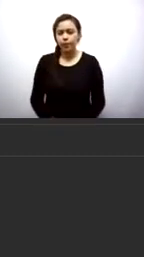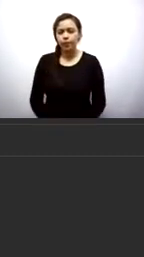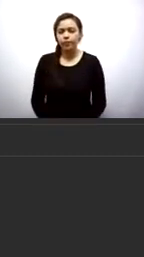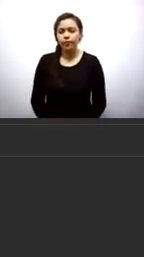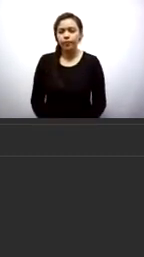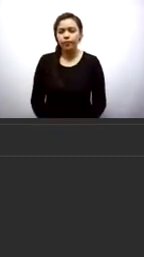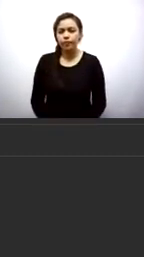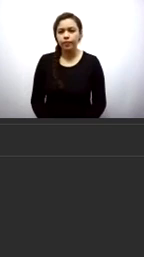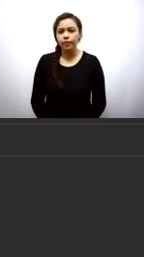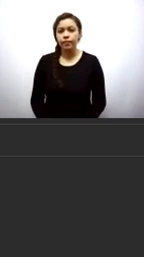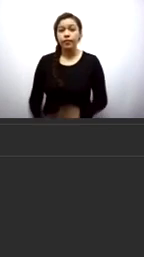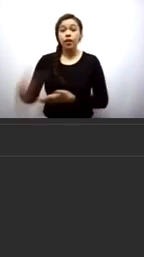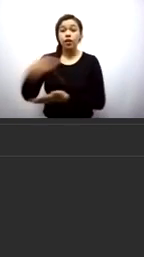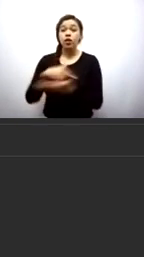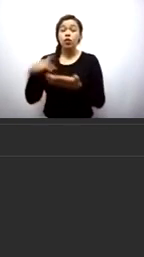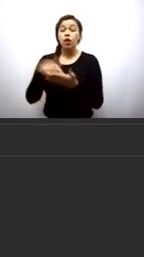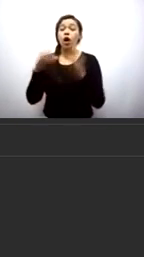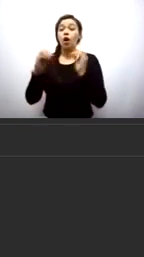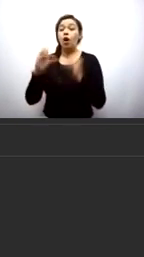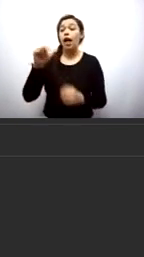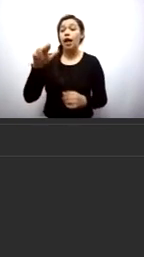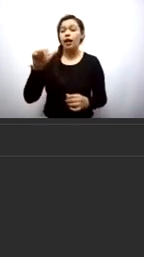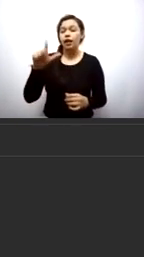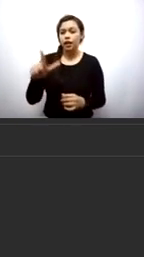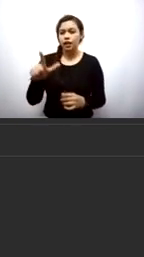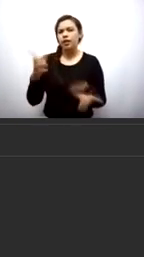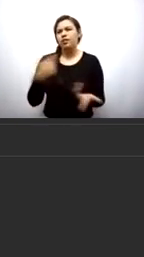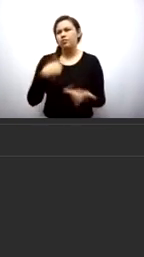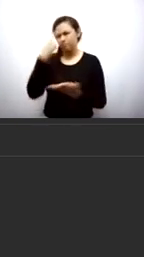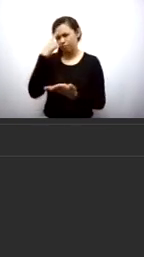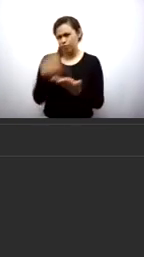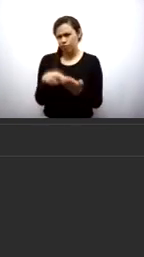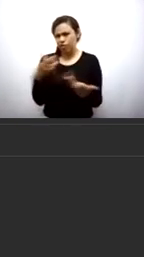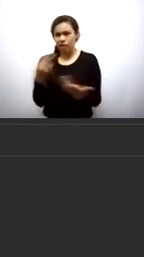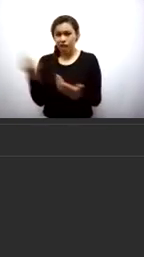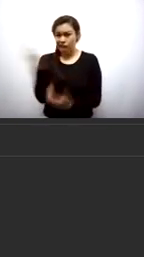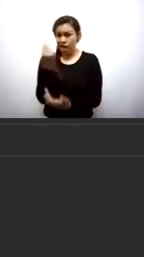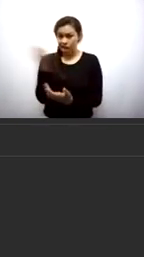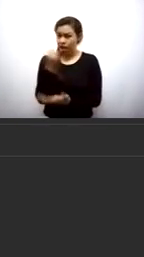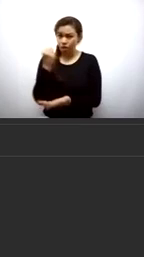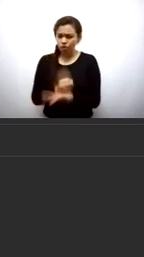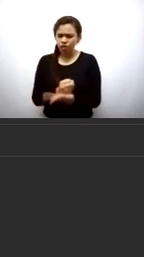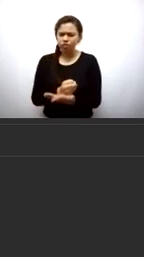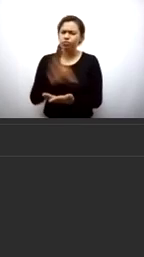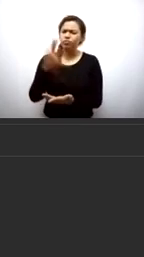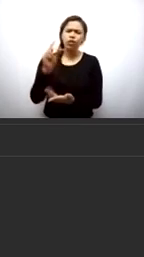Agregar ubicación o canal, realmente no los considero yo como completamente necesarios, simplemente generar la